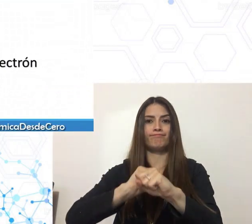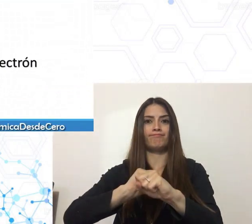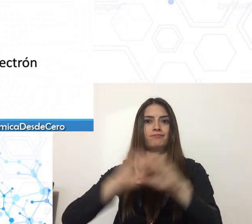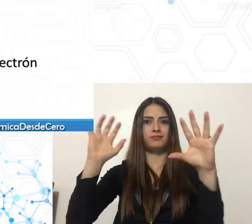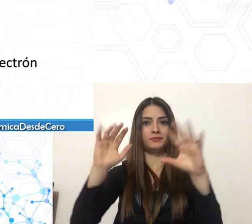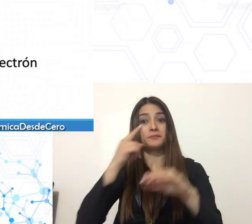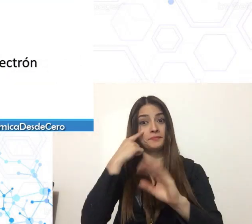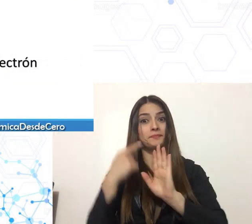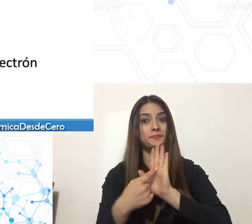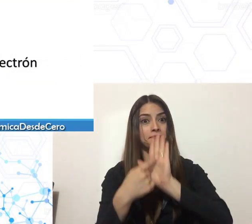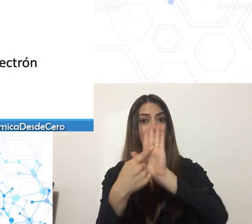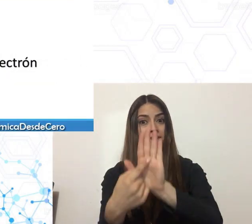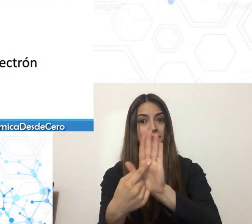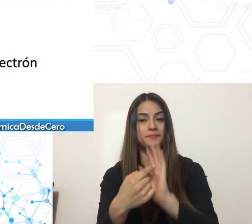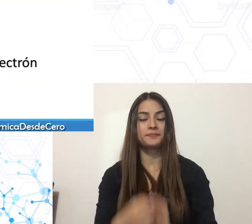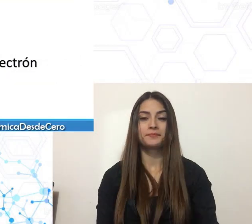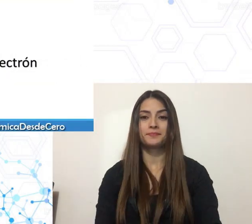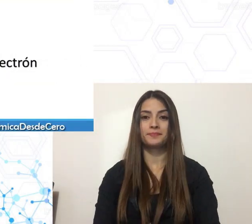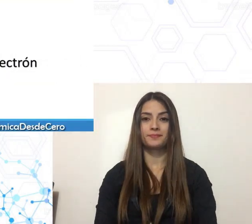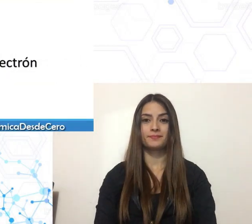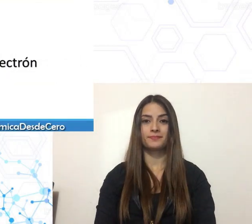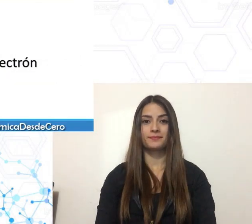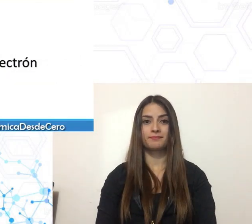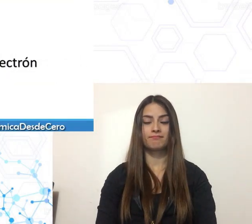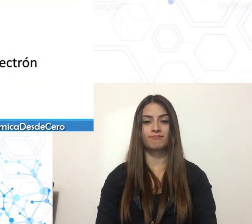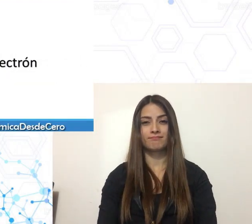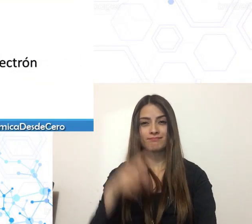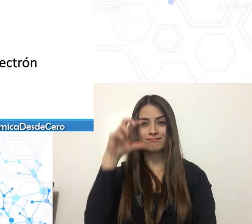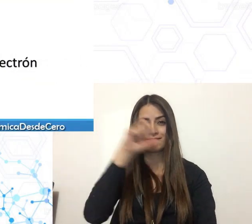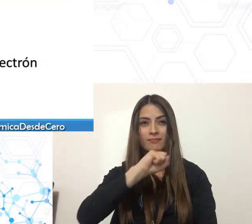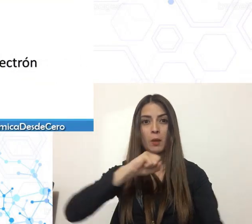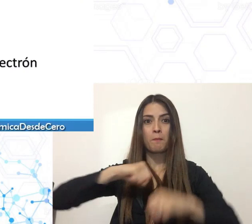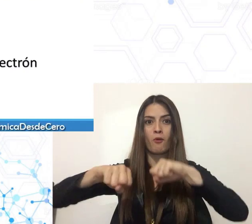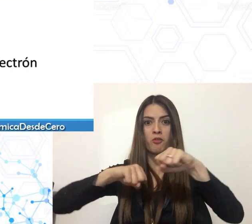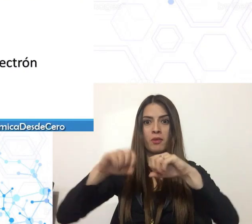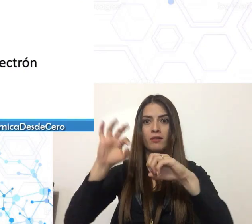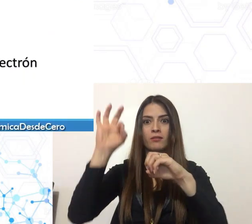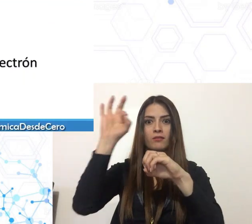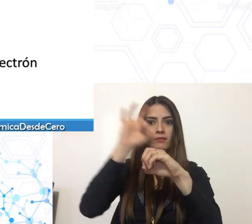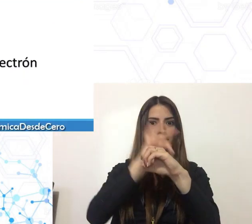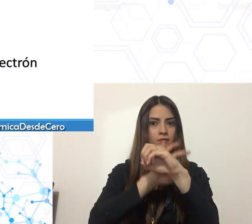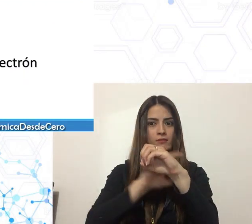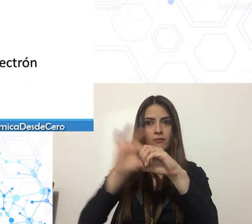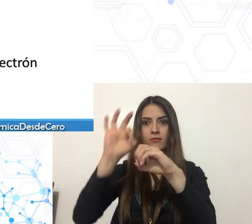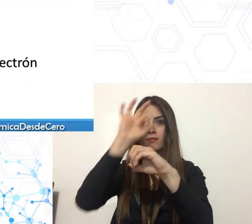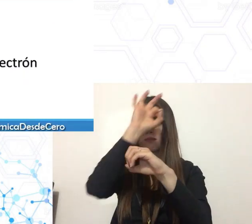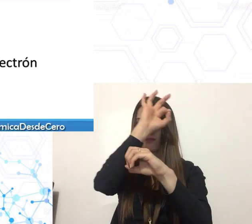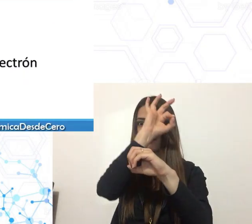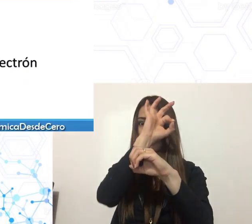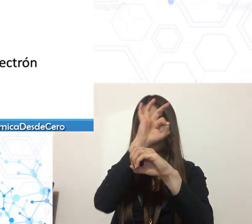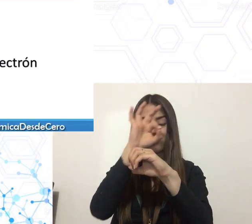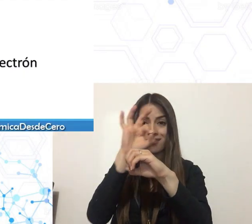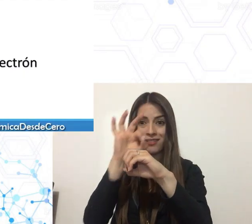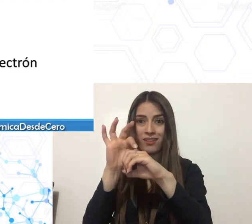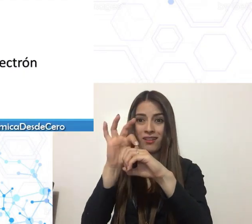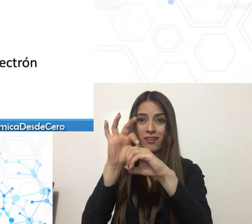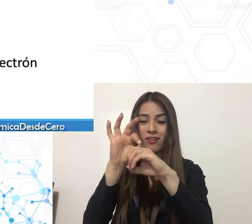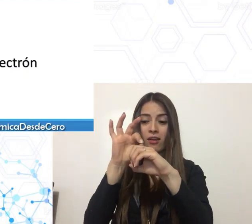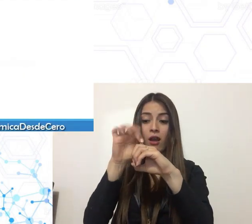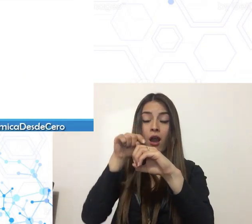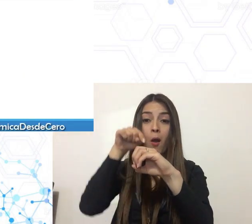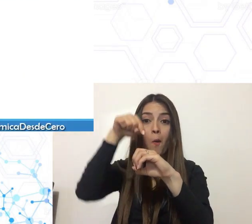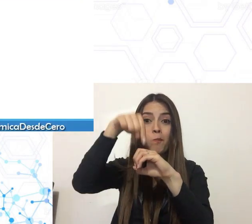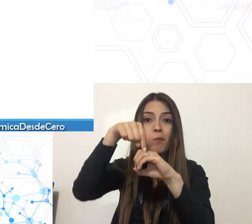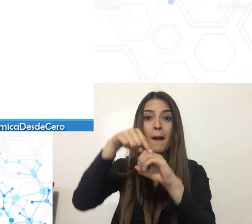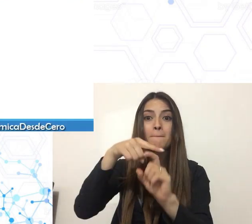materia. Entonces el electrón iba a girar alrededor de ese núcleo y en